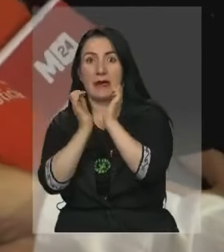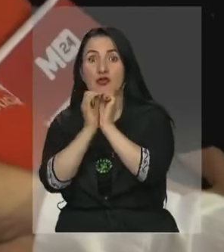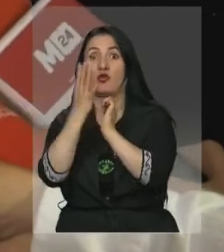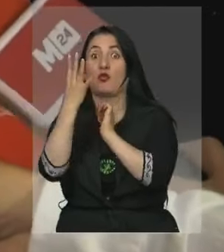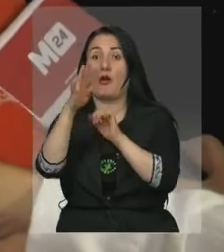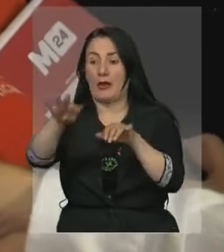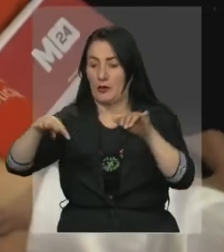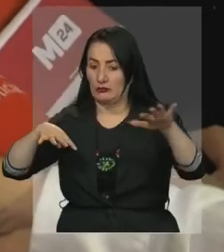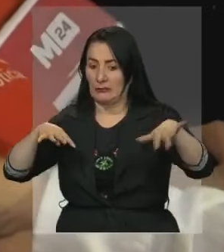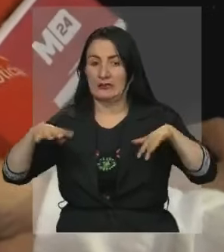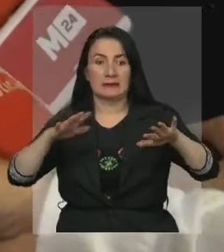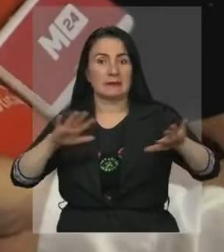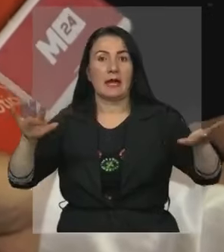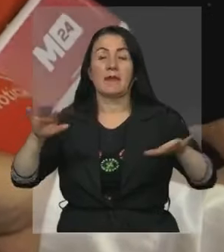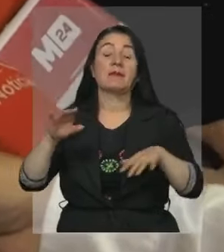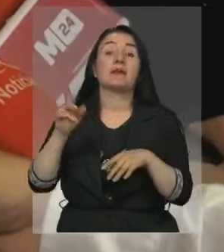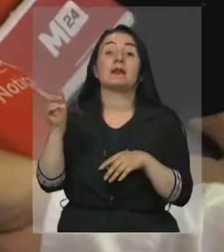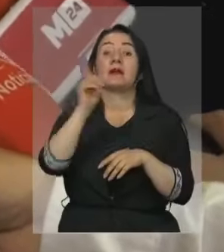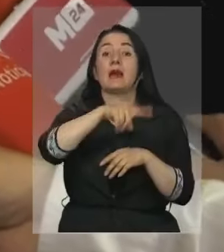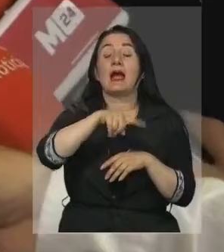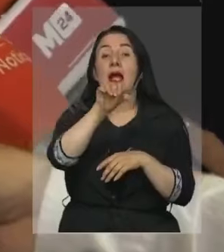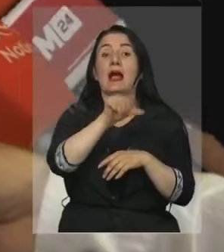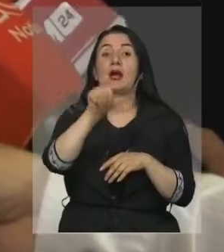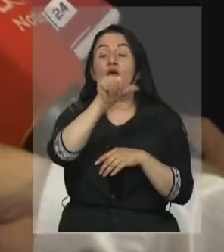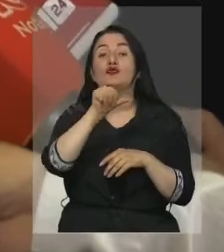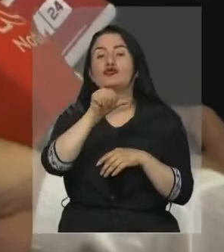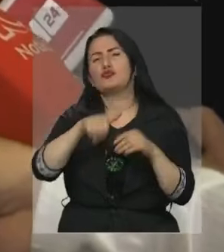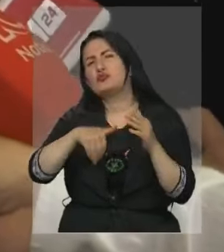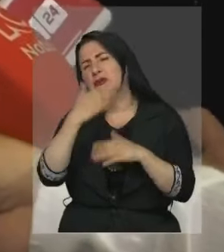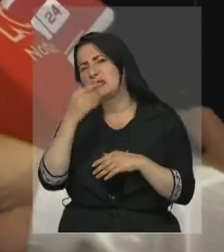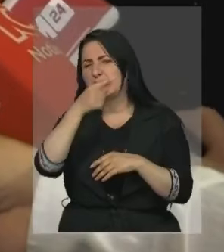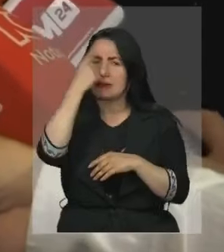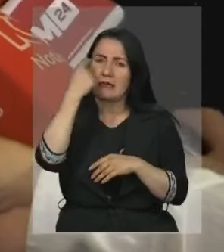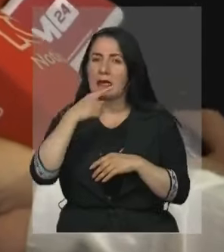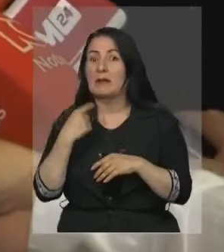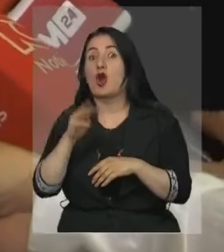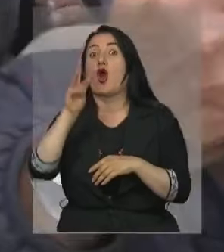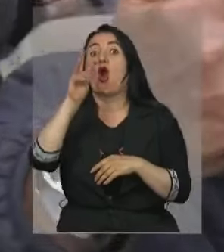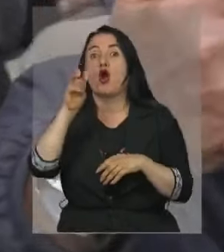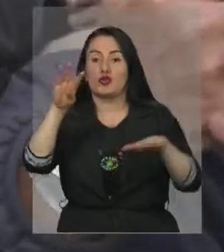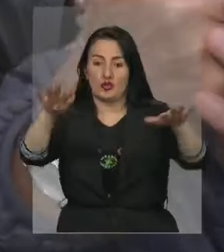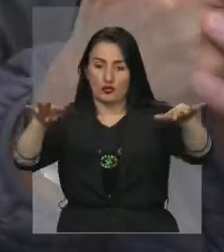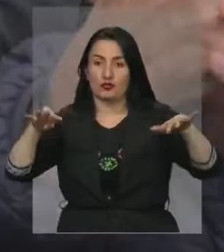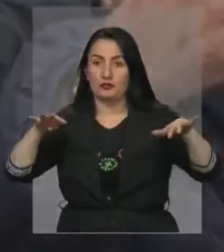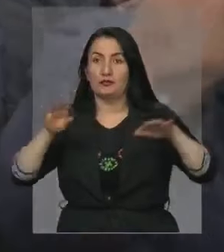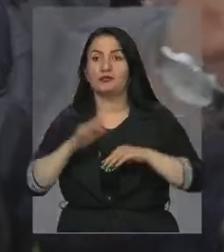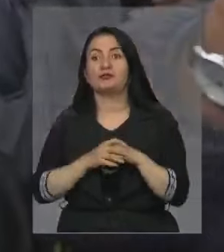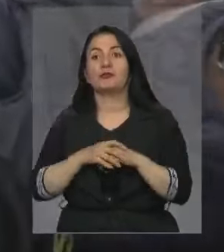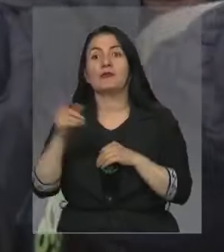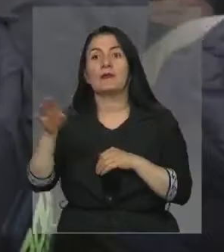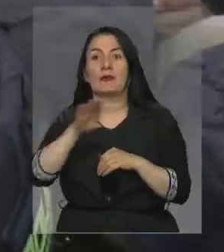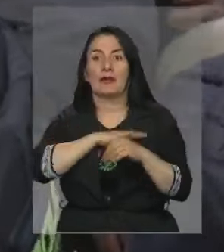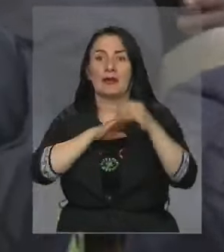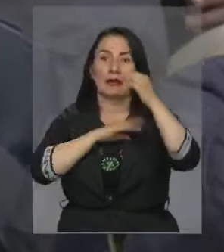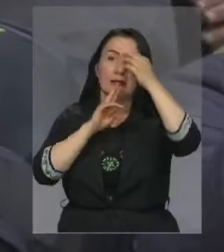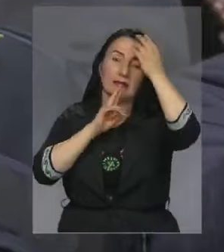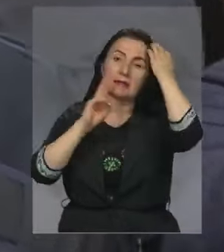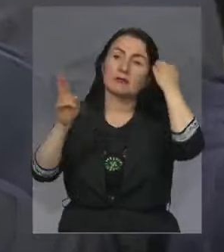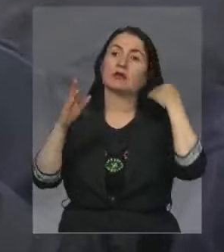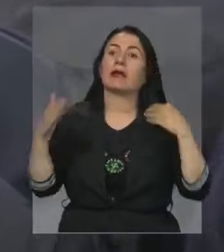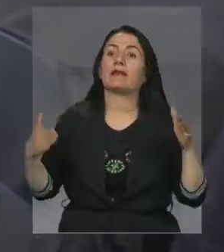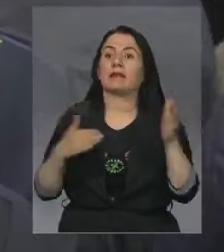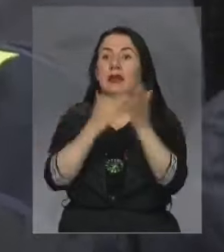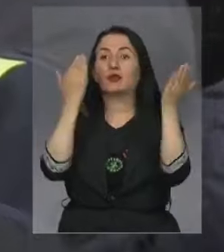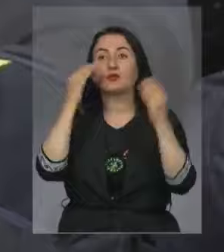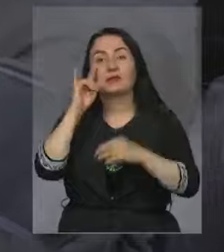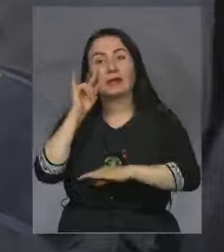en operación y en el mes de agosto, principios de septiembre, 8 carriles en operación. El alcalde también respondió a la denuncia de la